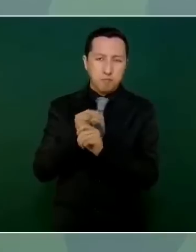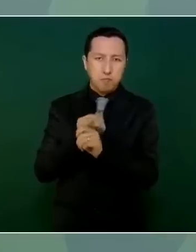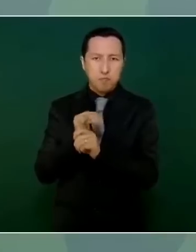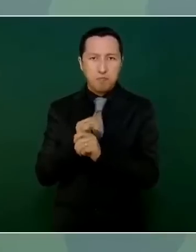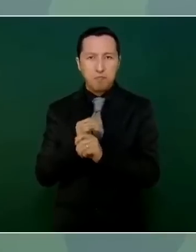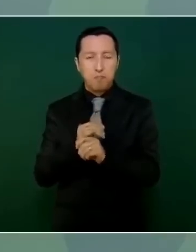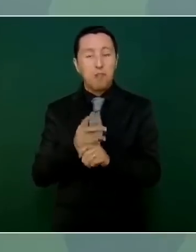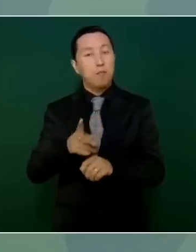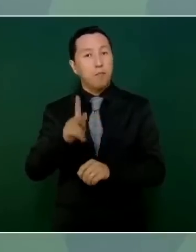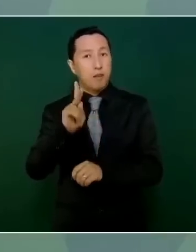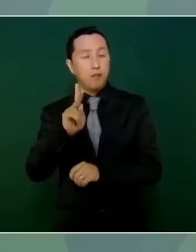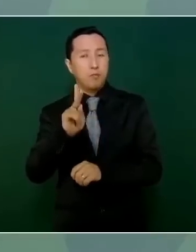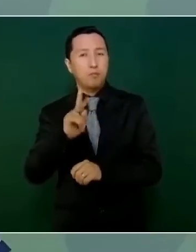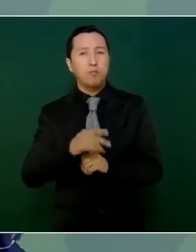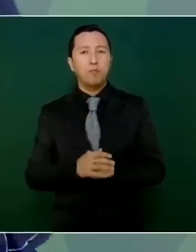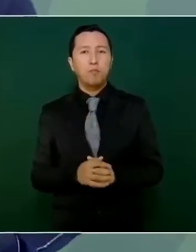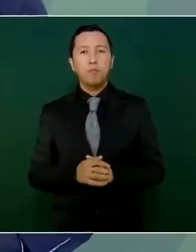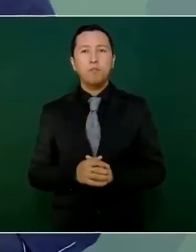hay 10,000